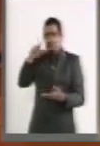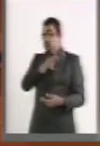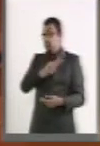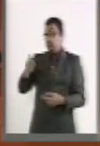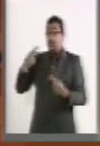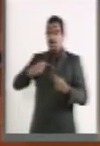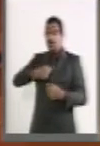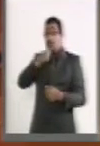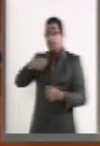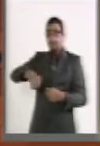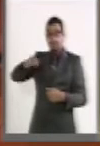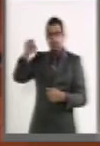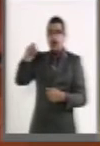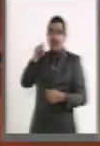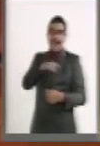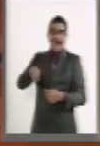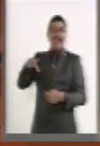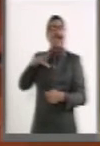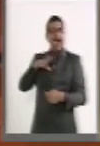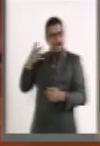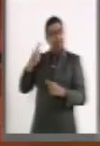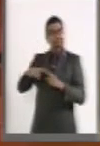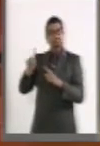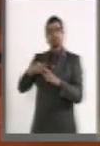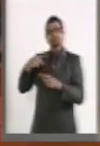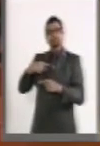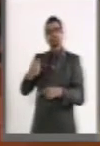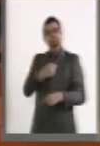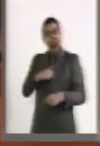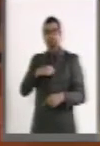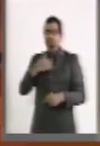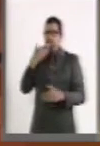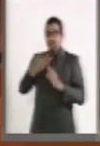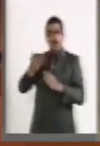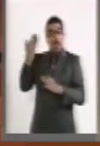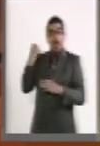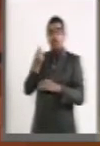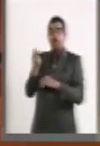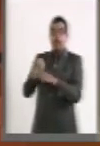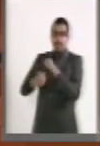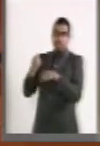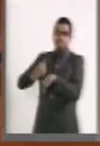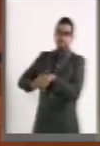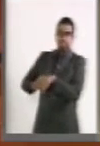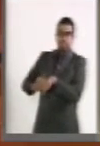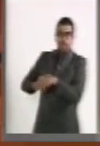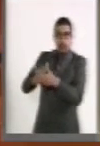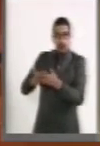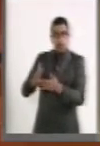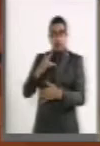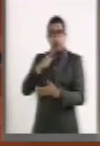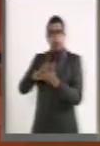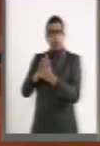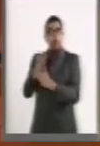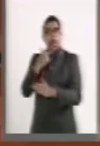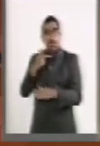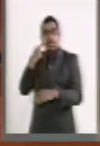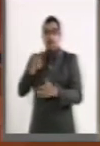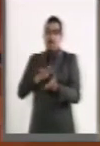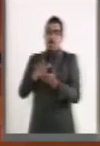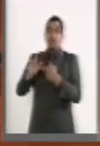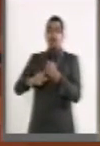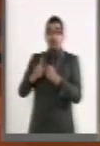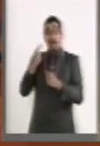edad mayor se encuentran en mejores condiciones de salud que hace unas décadas, y ciertas dificultades, tales como los problemas